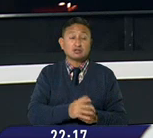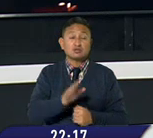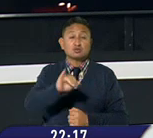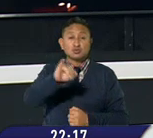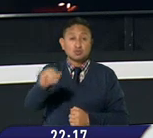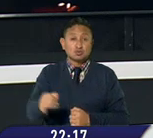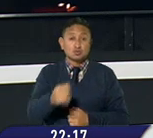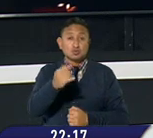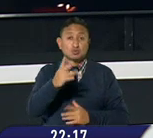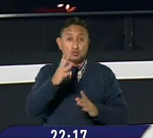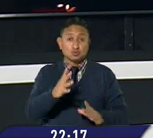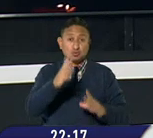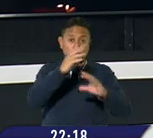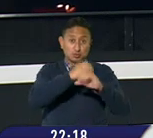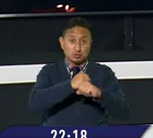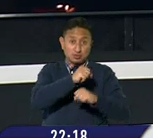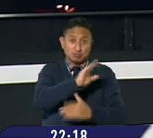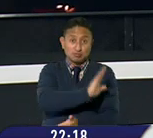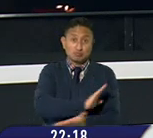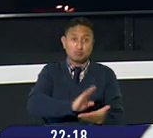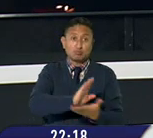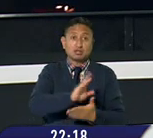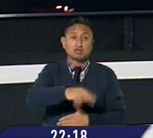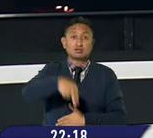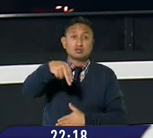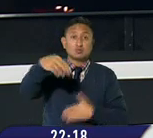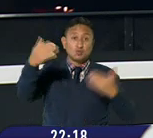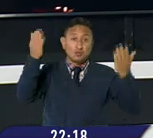una ciudadela al norte de Guayaquil.